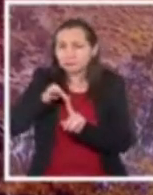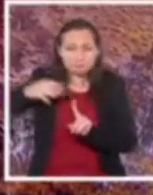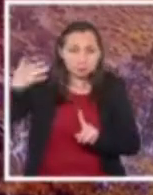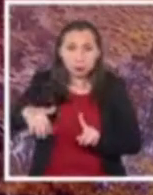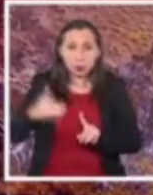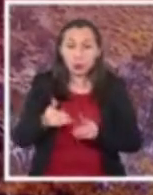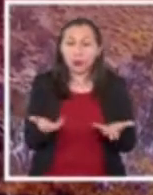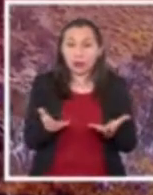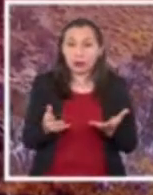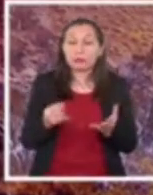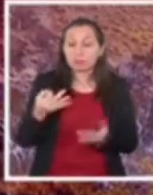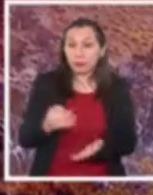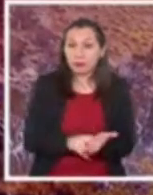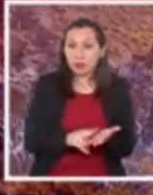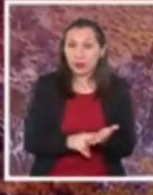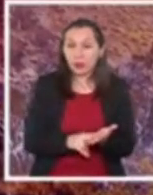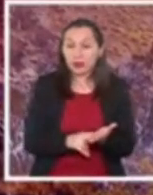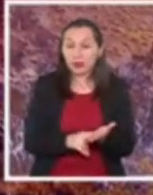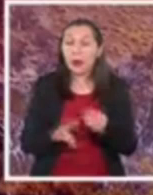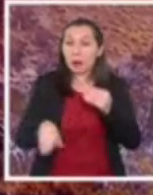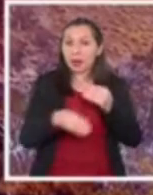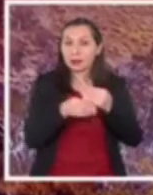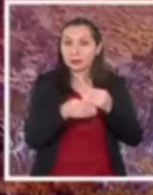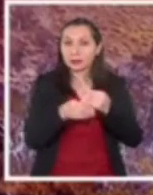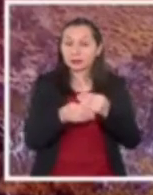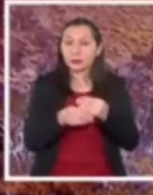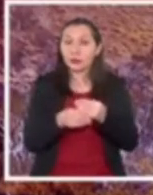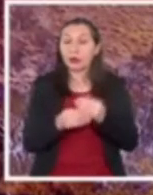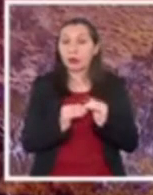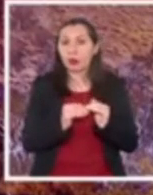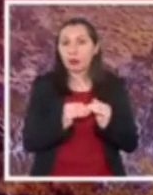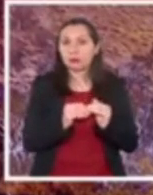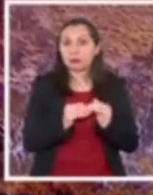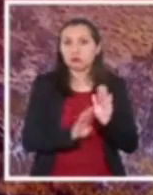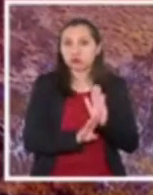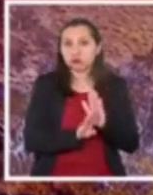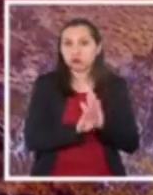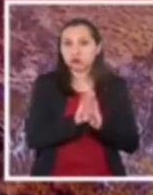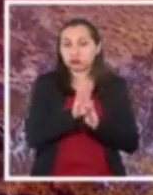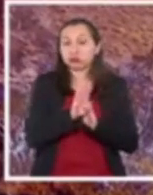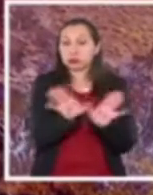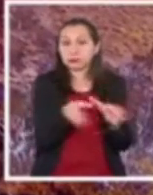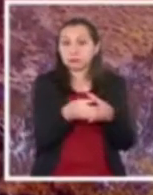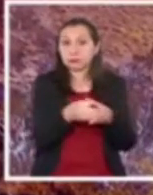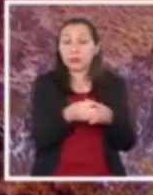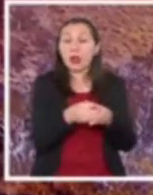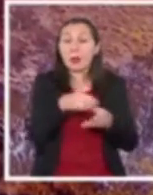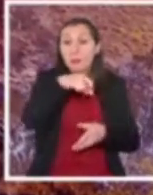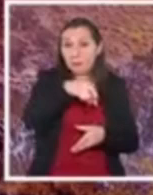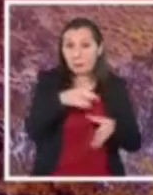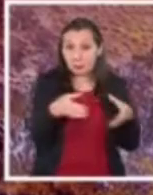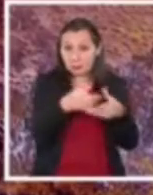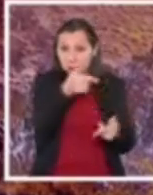además Por cierto de el innegable crecimiento del partido republicano